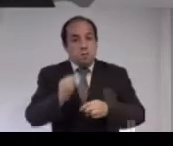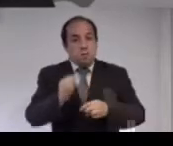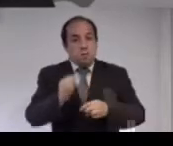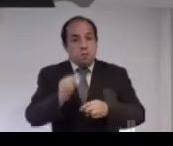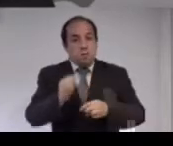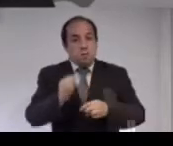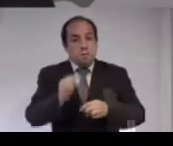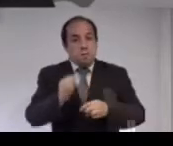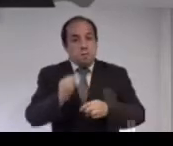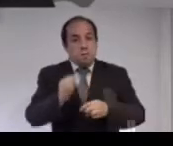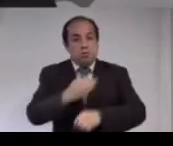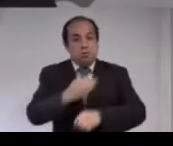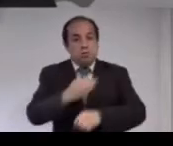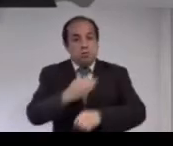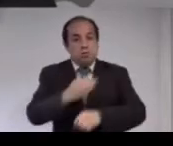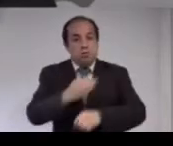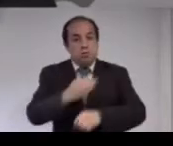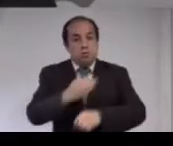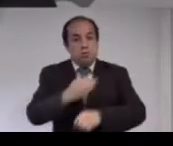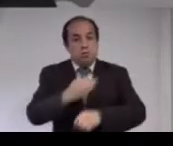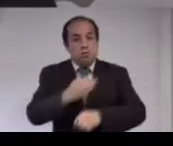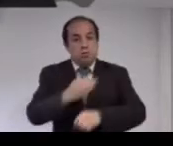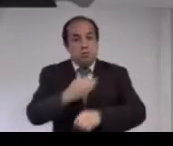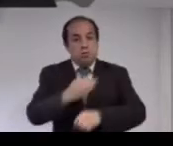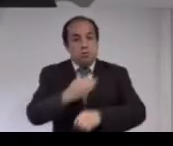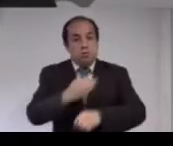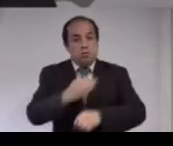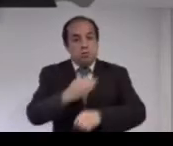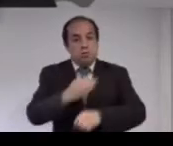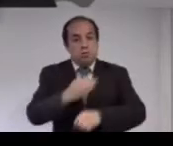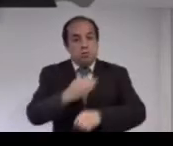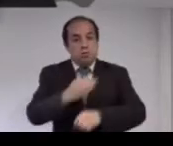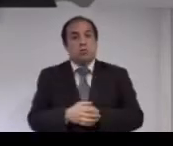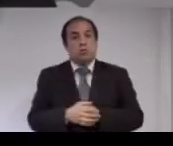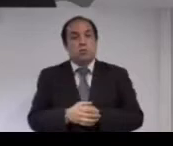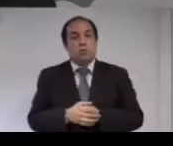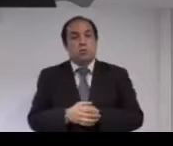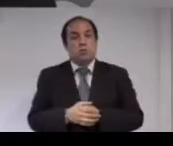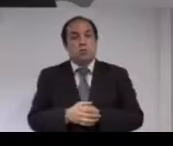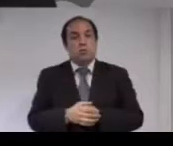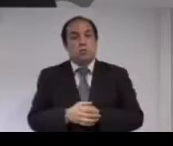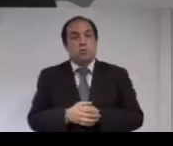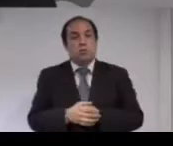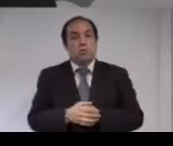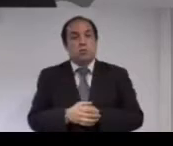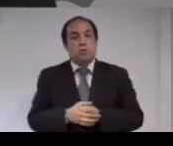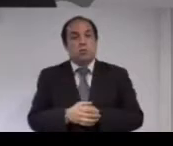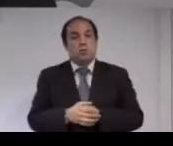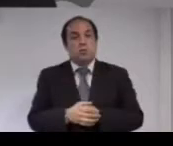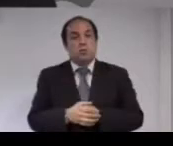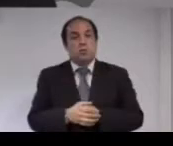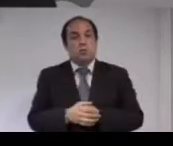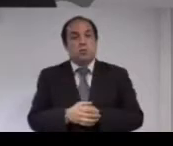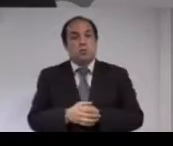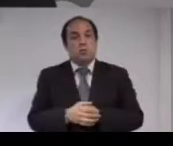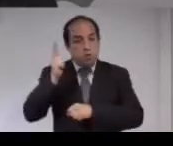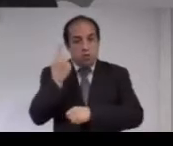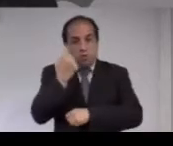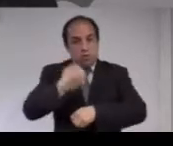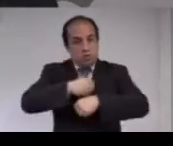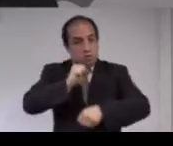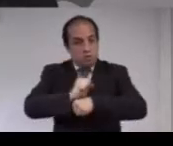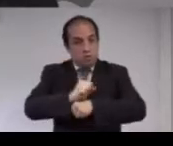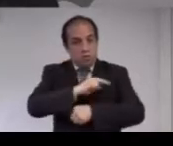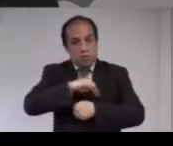nuestros compañeros de ministerios públicos para proceder y en su caso judicializar a quien resulte responsable. Esperemos que en una semana